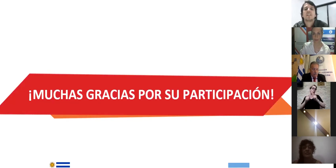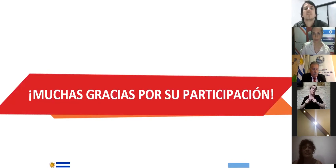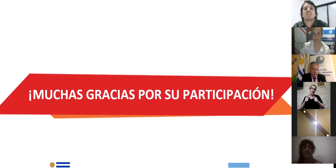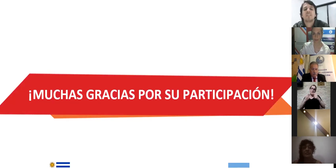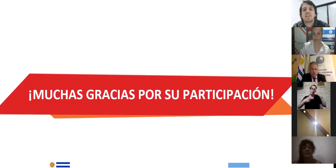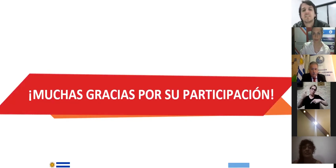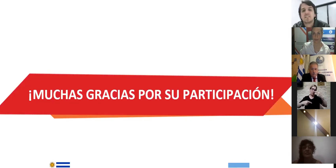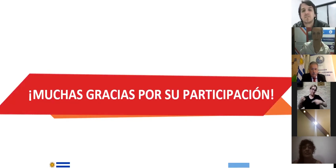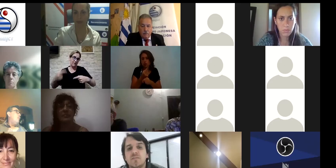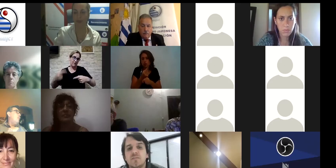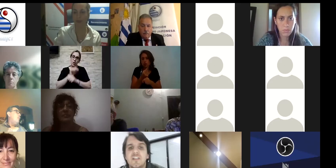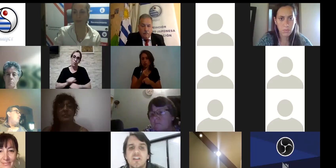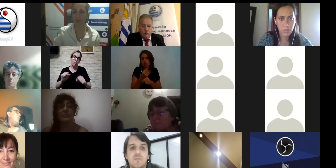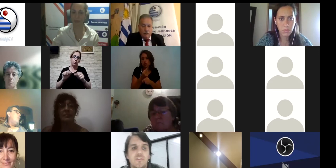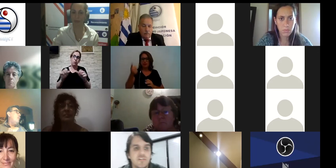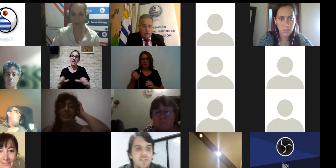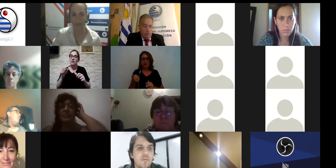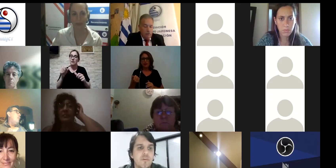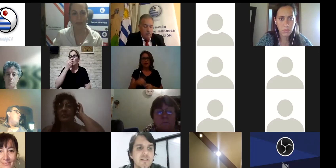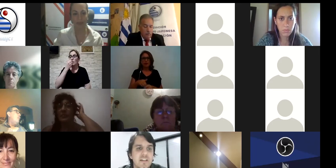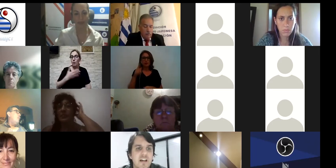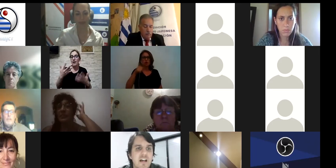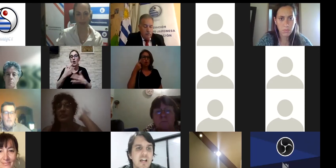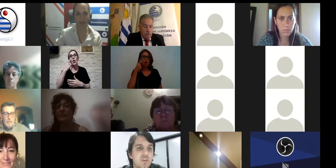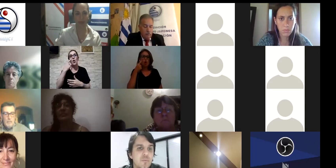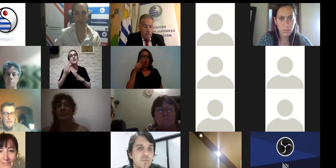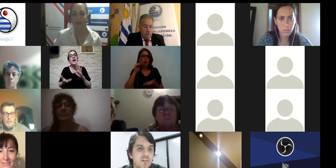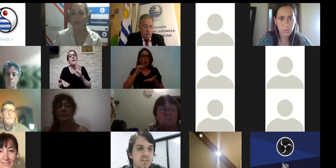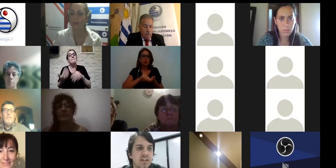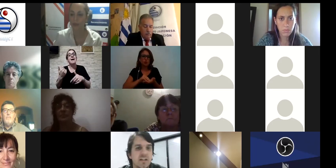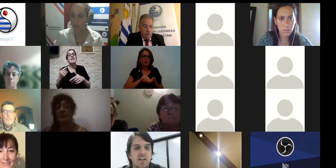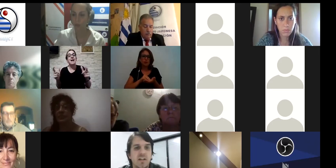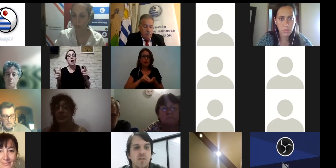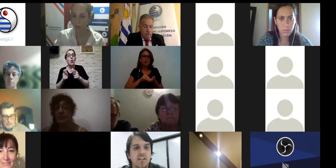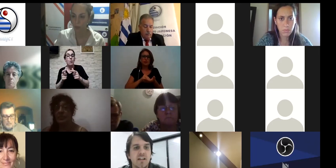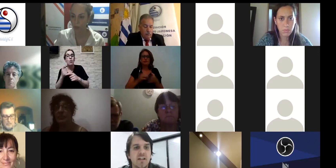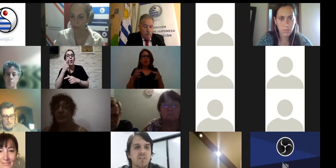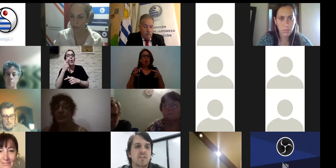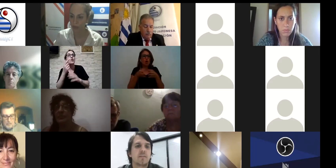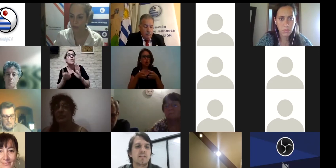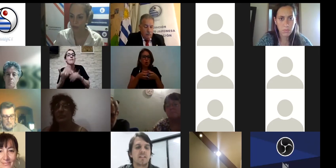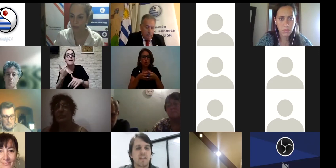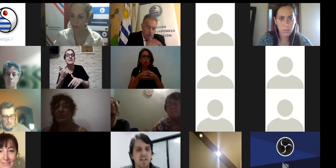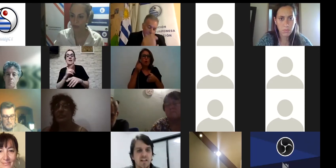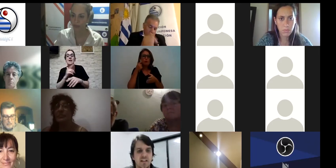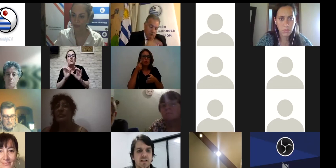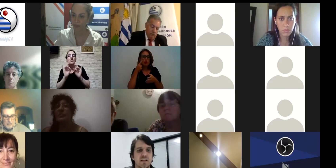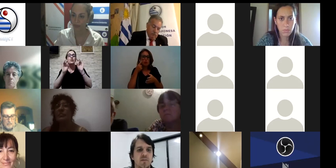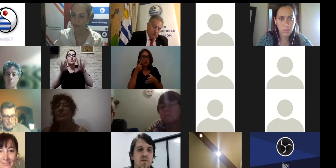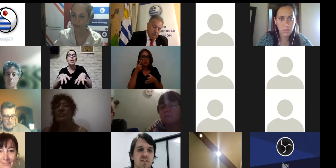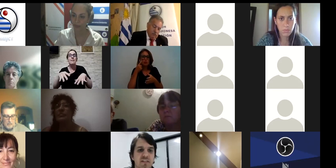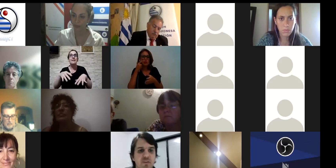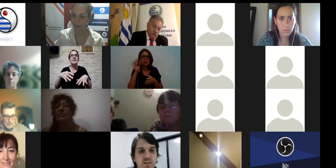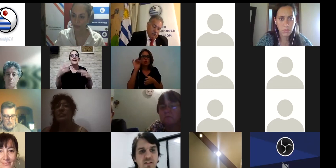también en esto que decían si uno quiere conocer un poco más al grupo ¿no? en el cual está no solamente la realidad de